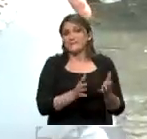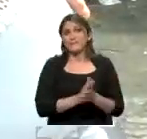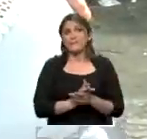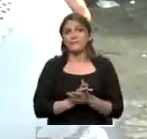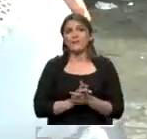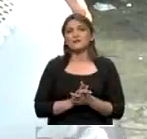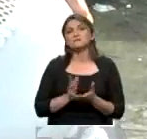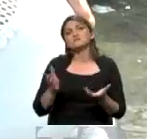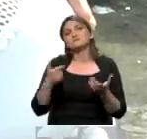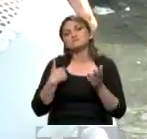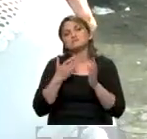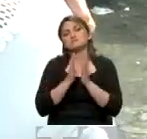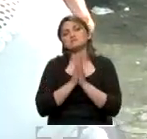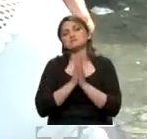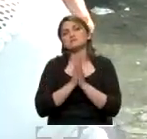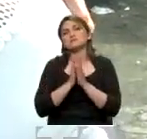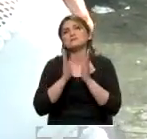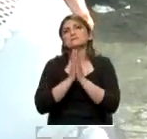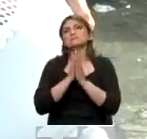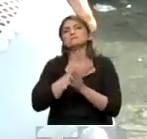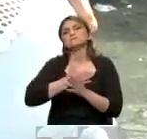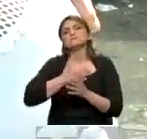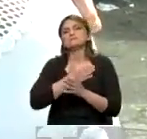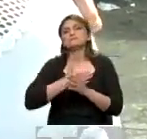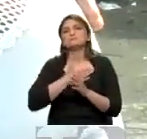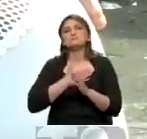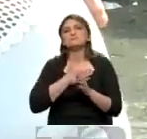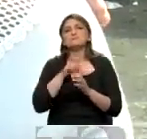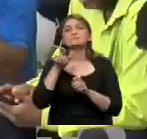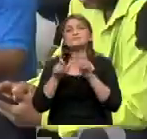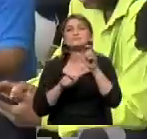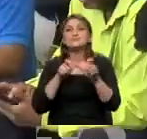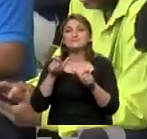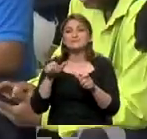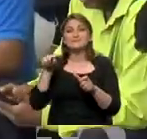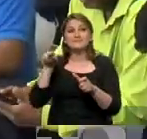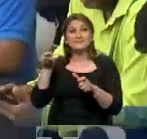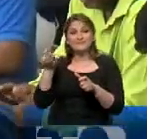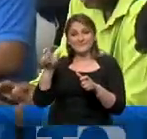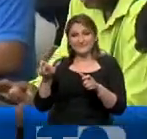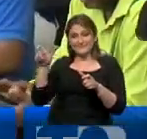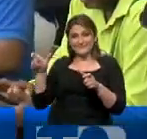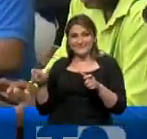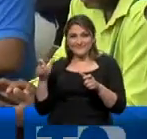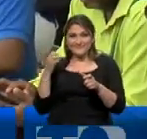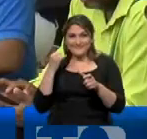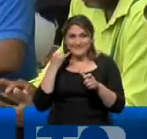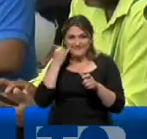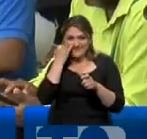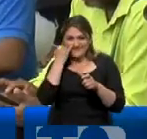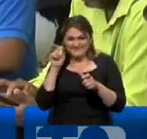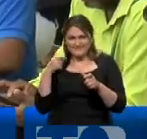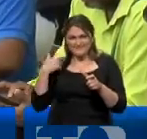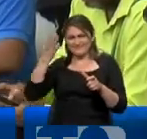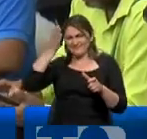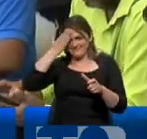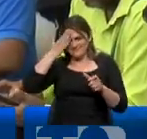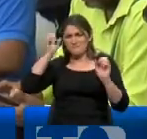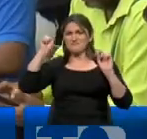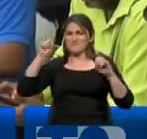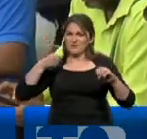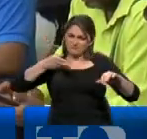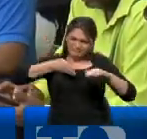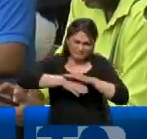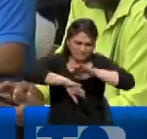una esperanza que nos dé espacio para dos personas nativos que son gente nativa de allá, que tienen la fuerza, que tienen